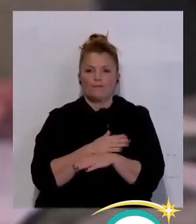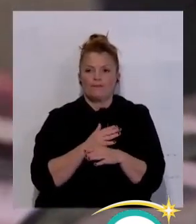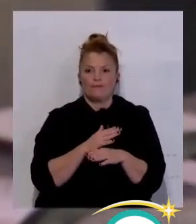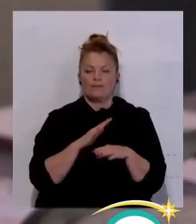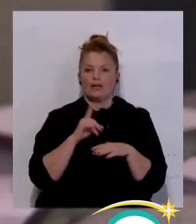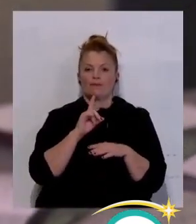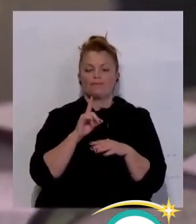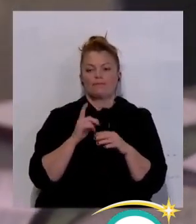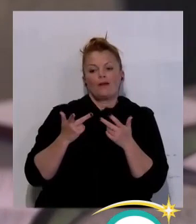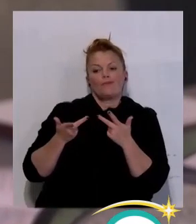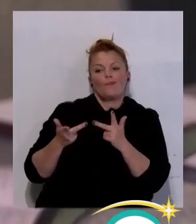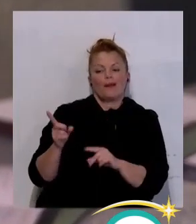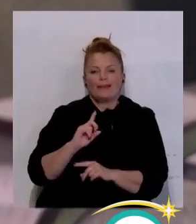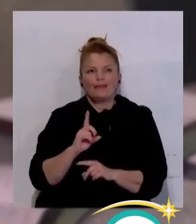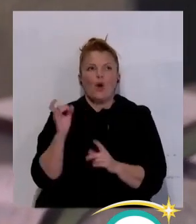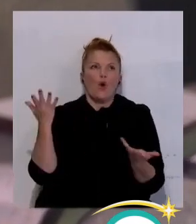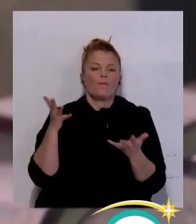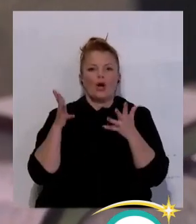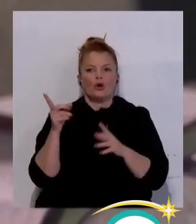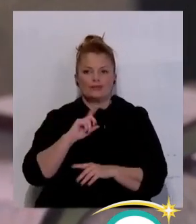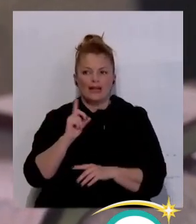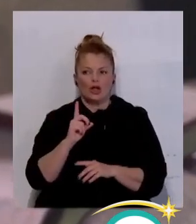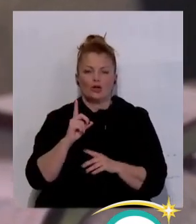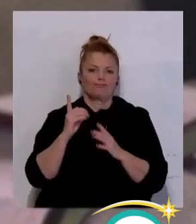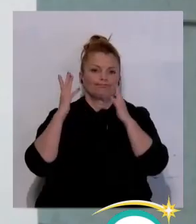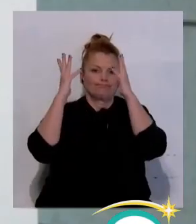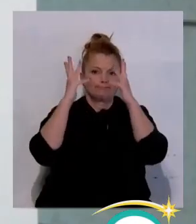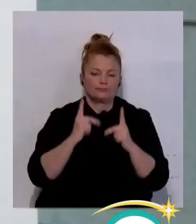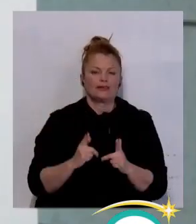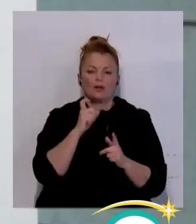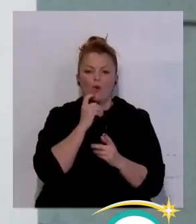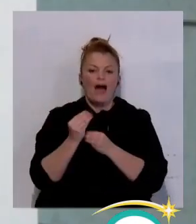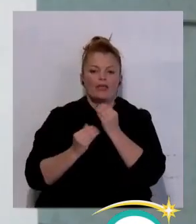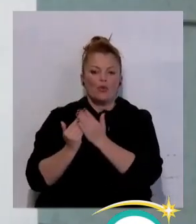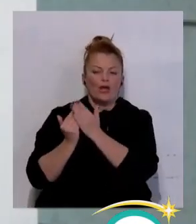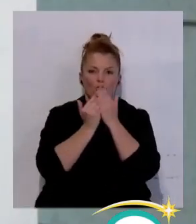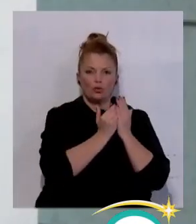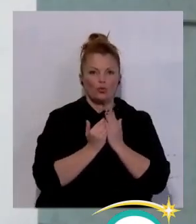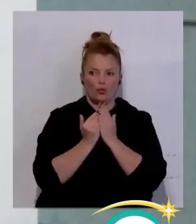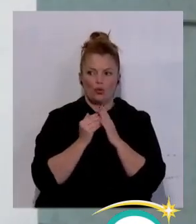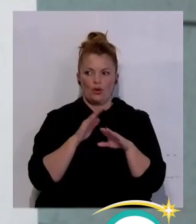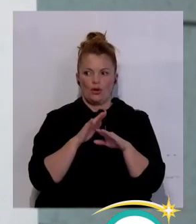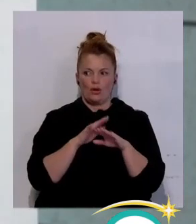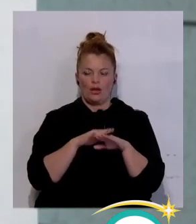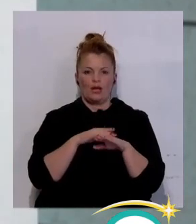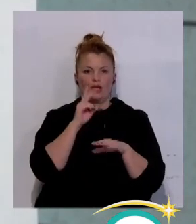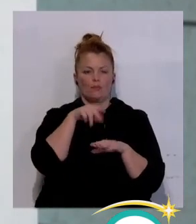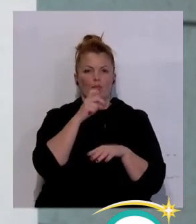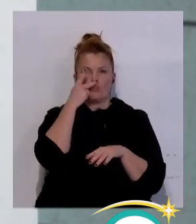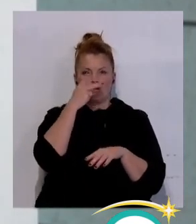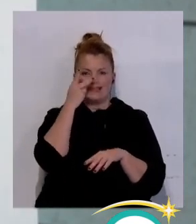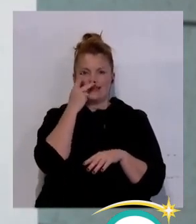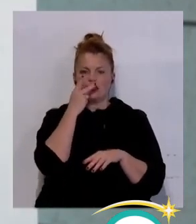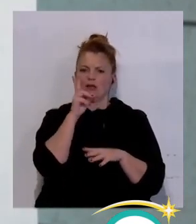no permite o no aconseja ese cribado etario. Entonces estamos realizando estudios, de hecho se presentan varios de ellos muy interesantes, y a